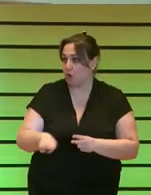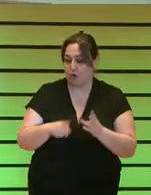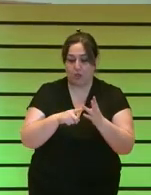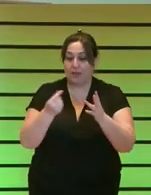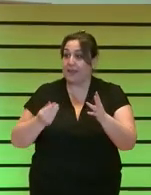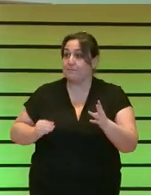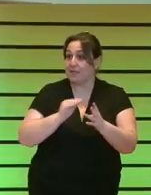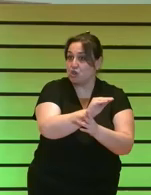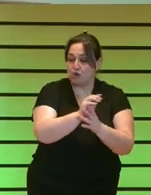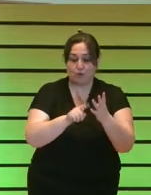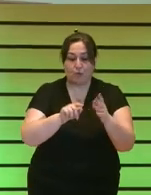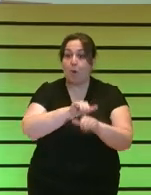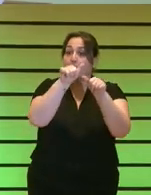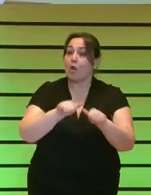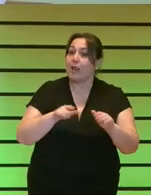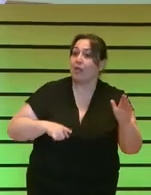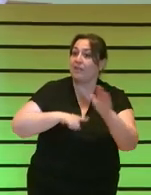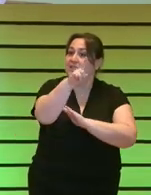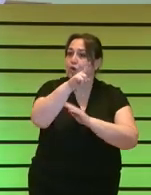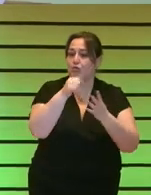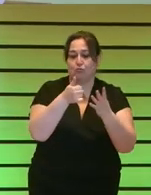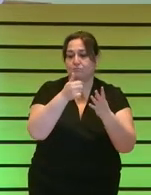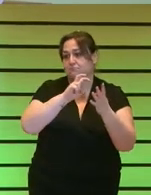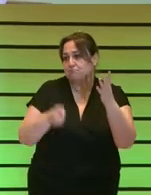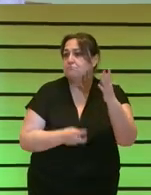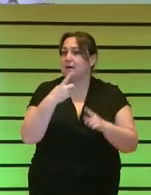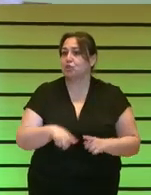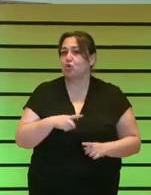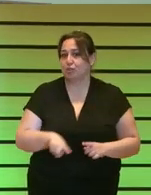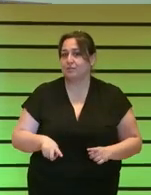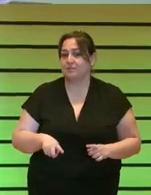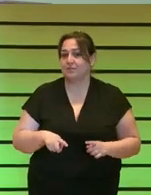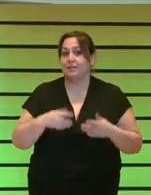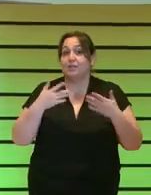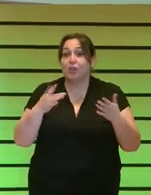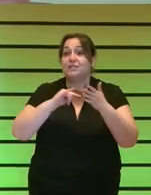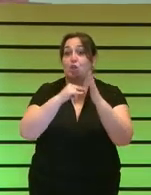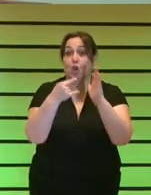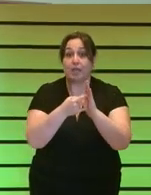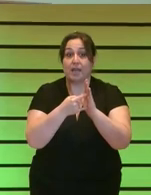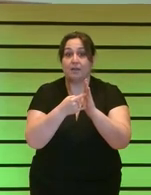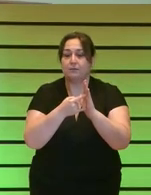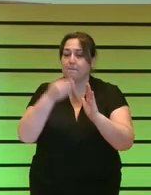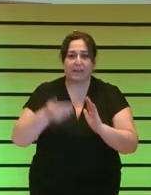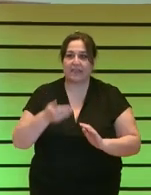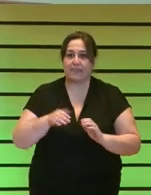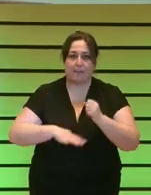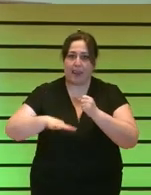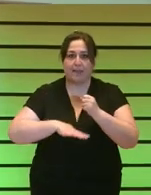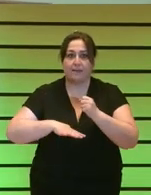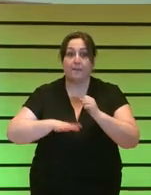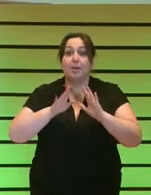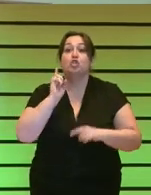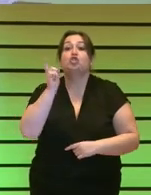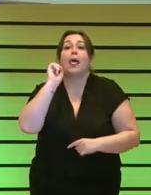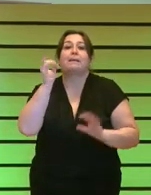modelo de desarrollo diferente Hay que meterle otras cosas no Por lo tanto tecnología imprescindible pero no solamente